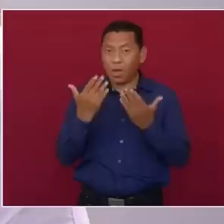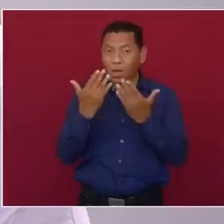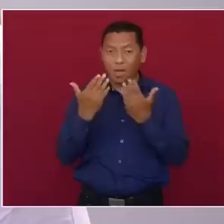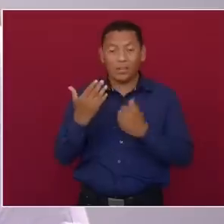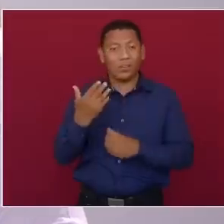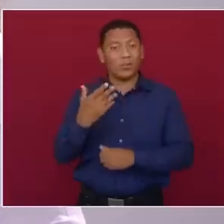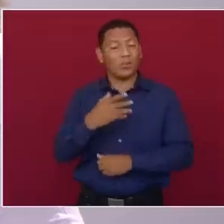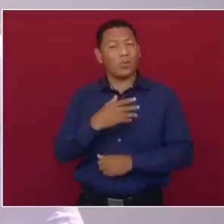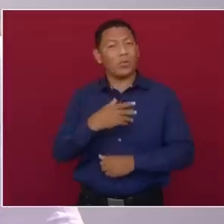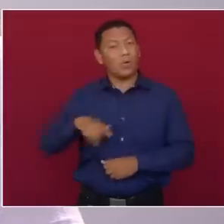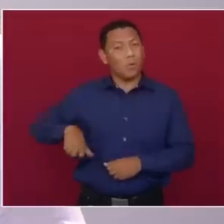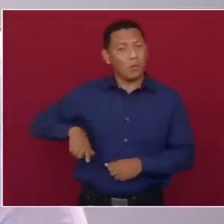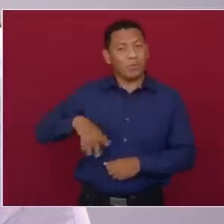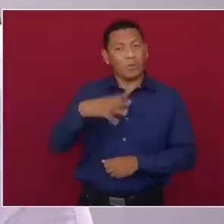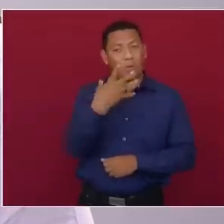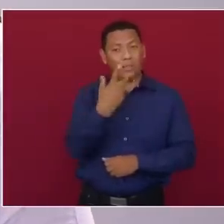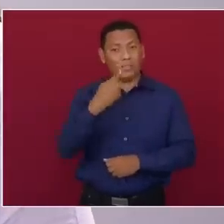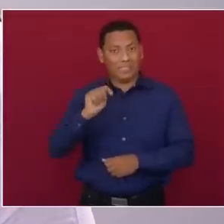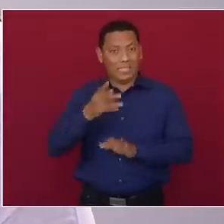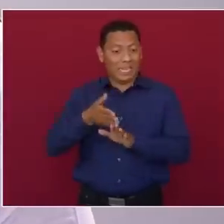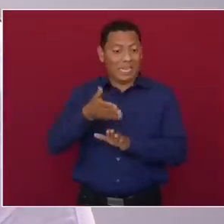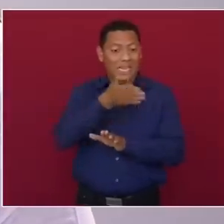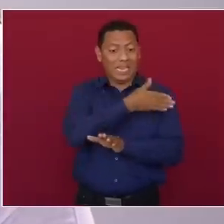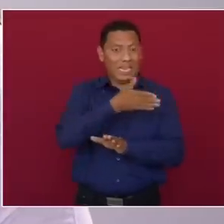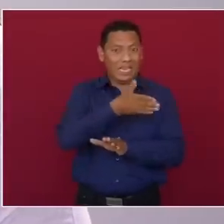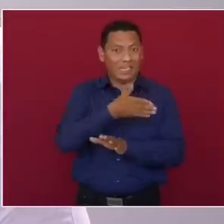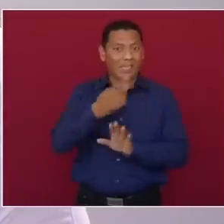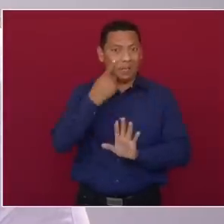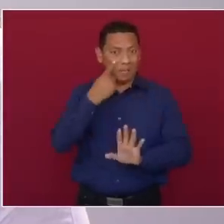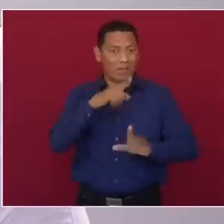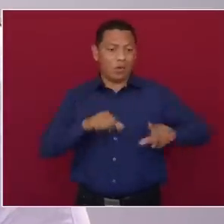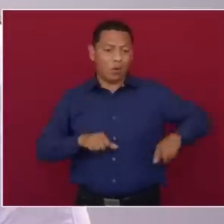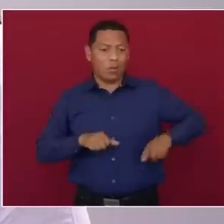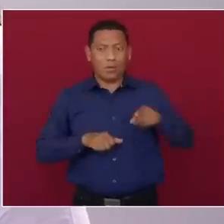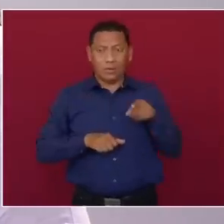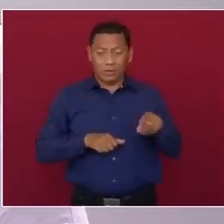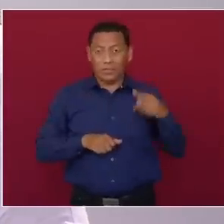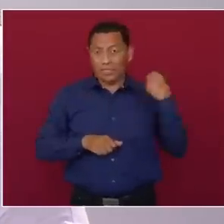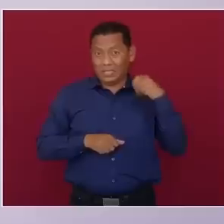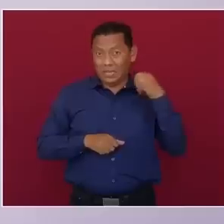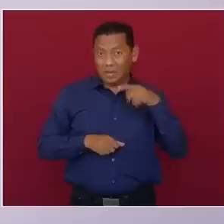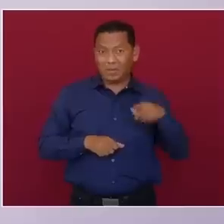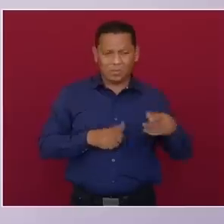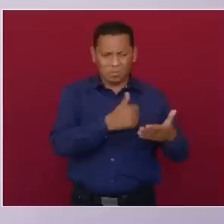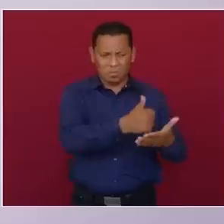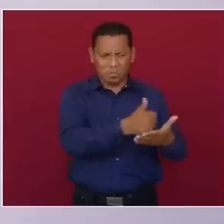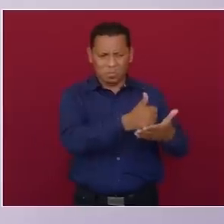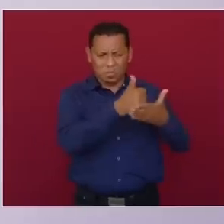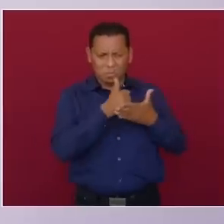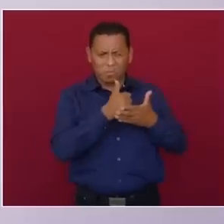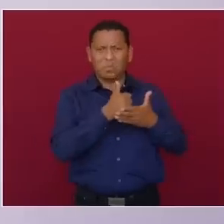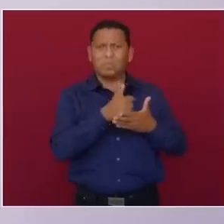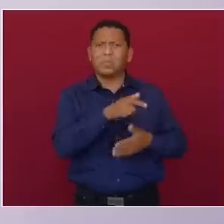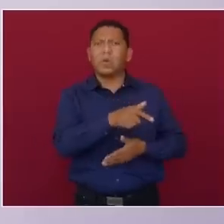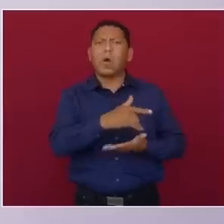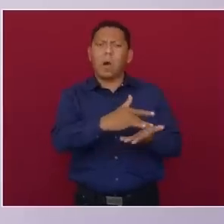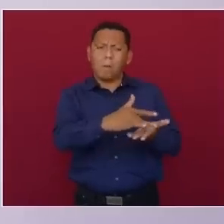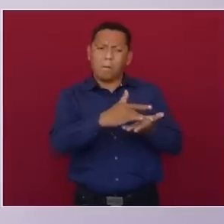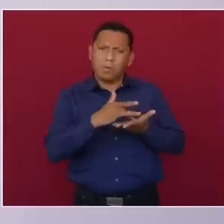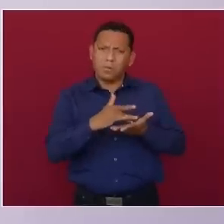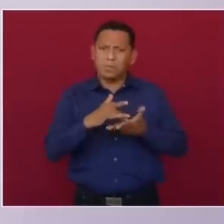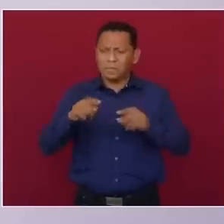Transformación. Así que con ayuda del gobierno del estado de Tabasco electo, encontramos este sitio de